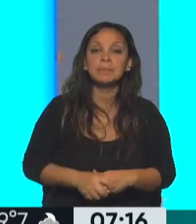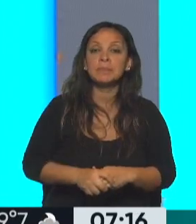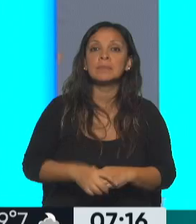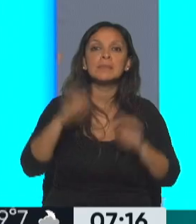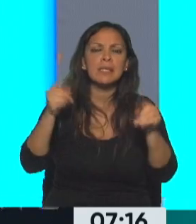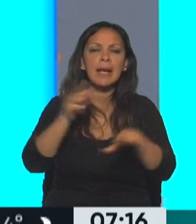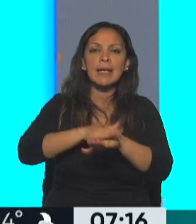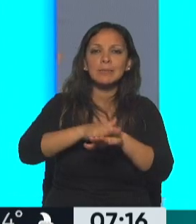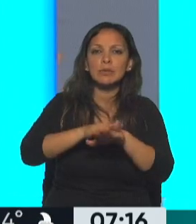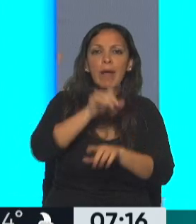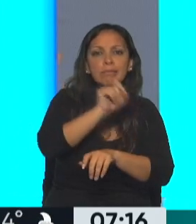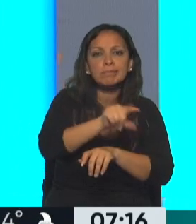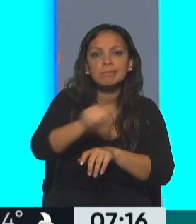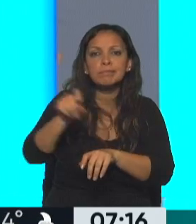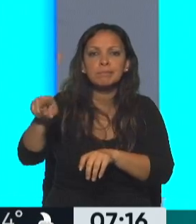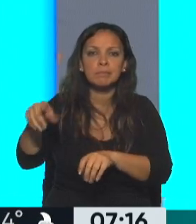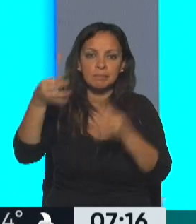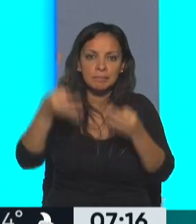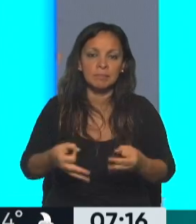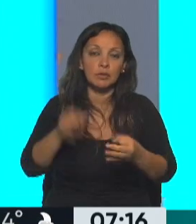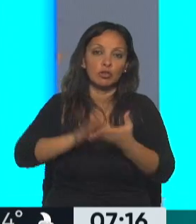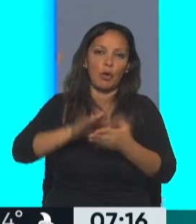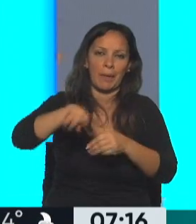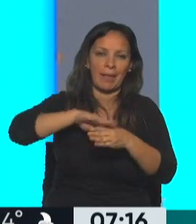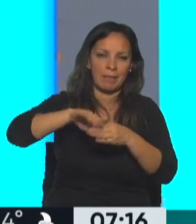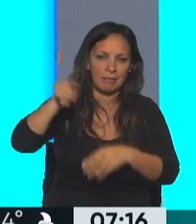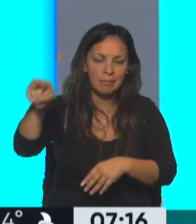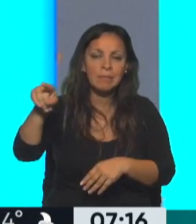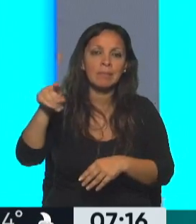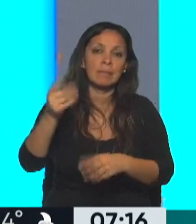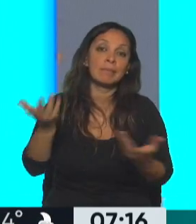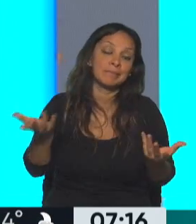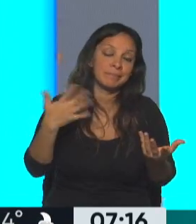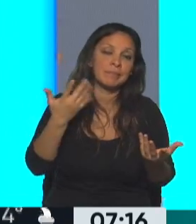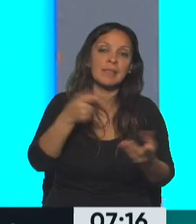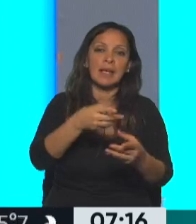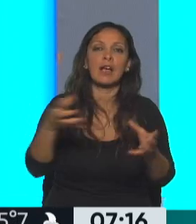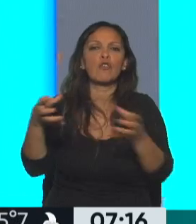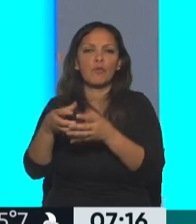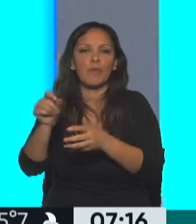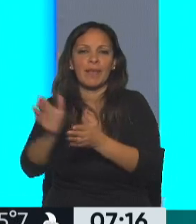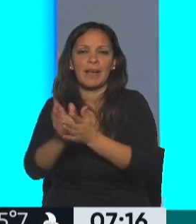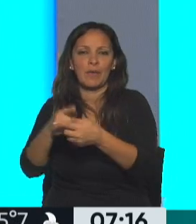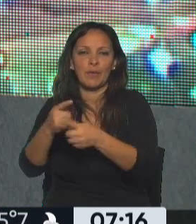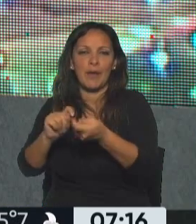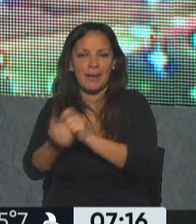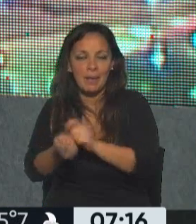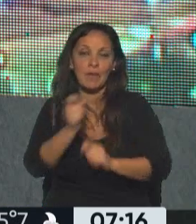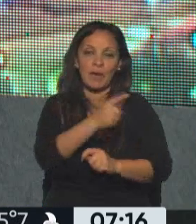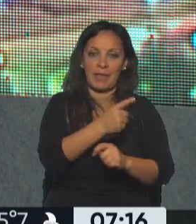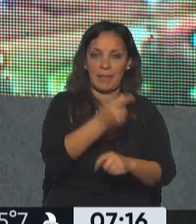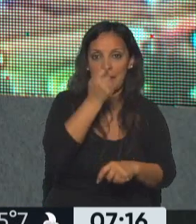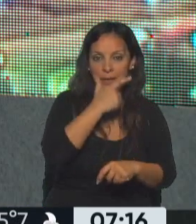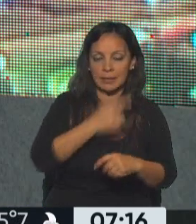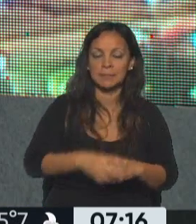las responsabilidades concretas a propósito de ese endeudamiento, claro, la gestión de Cambiemos y del expresidente Mauricio Macri. Pero mencionabas recién